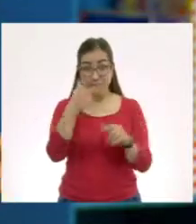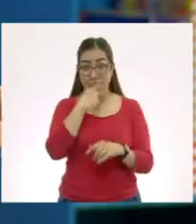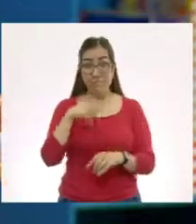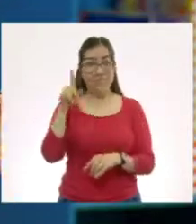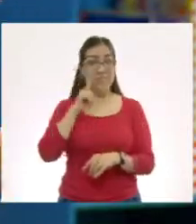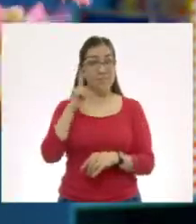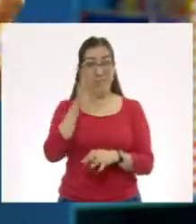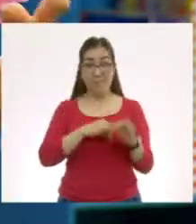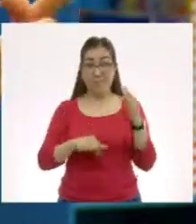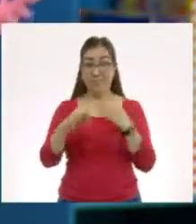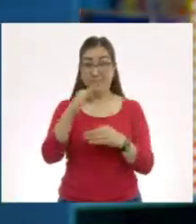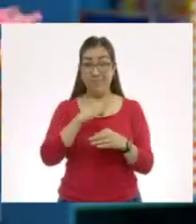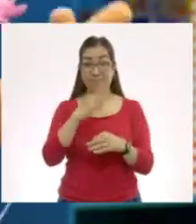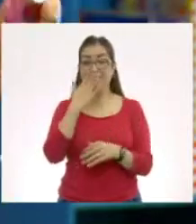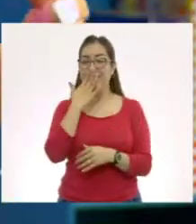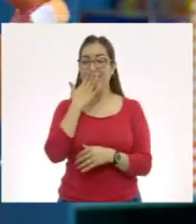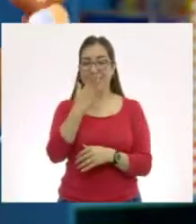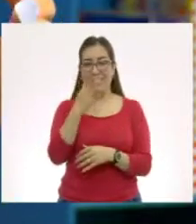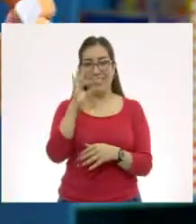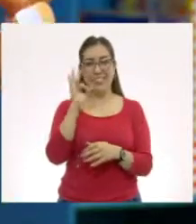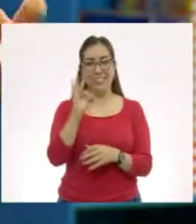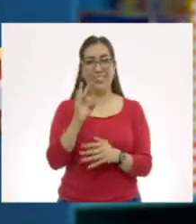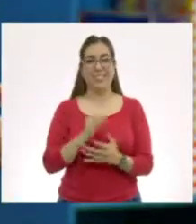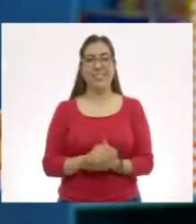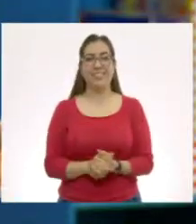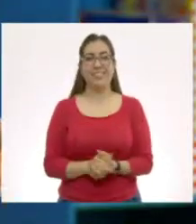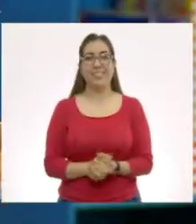¿Listo? ¡Muy